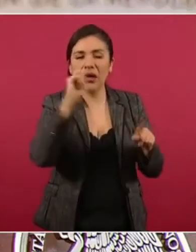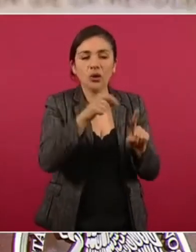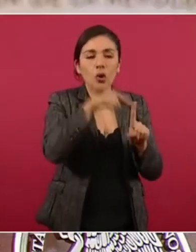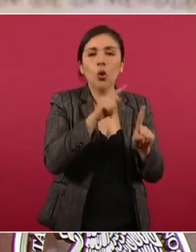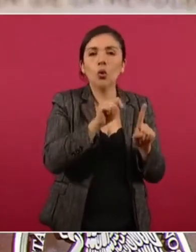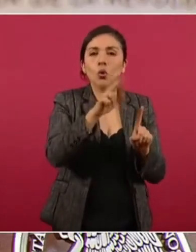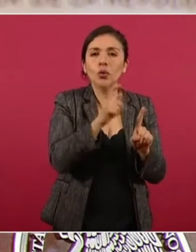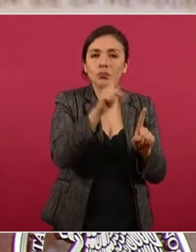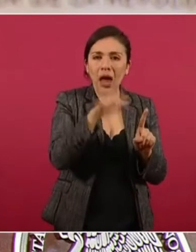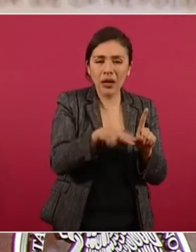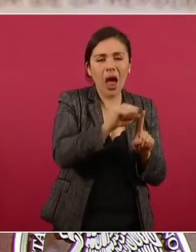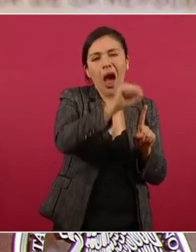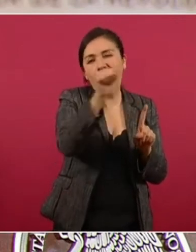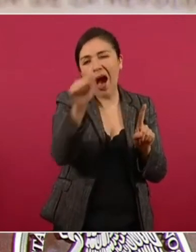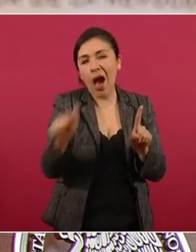a Coatzacoalcos,